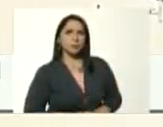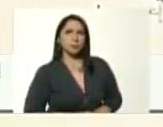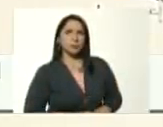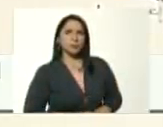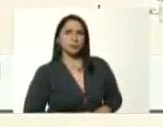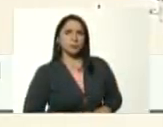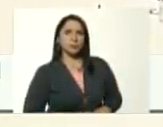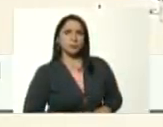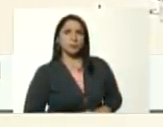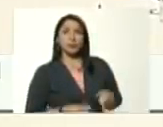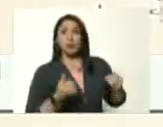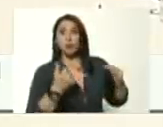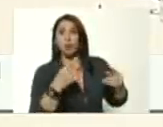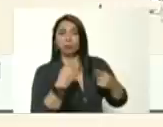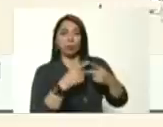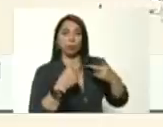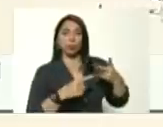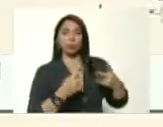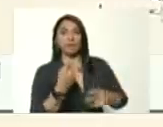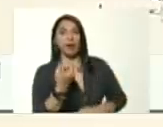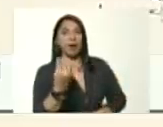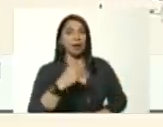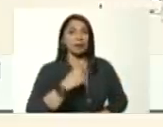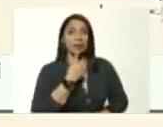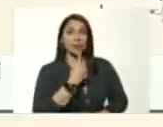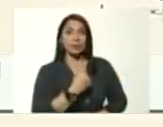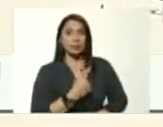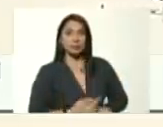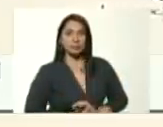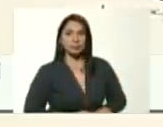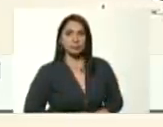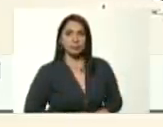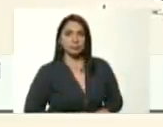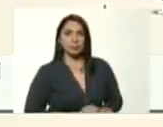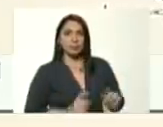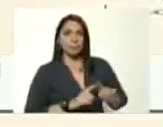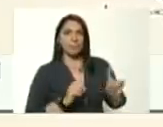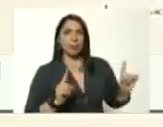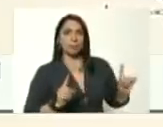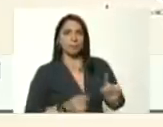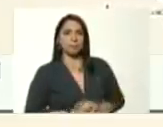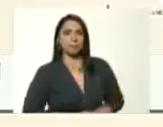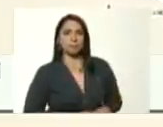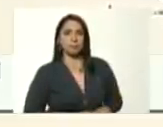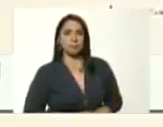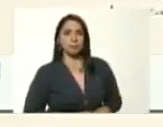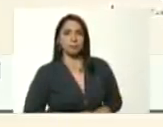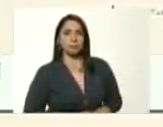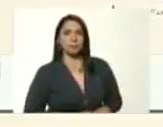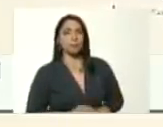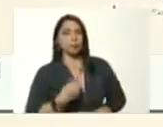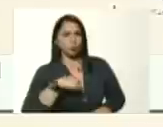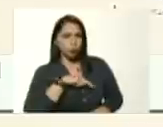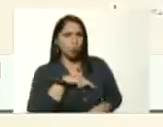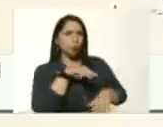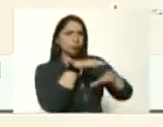y cuántas cosas nos faltan por decir para / disculparnos